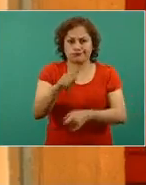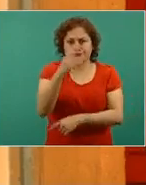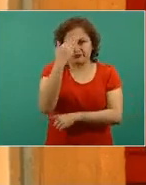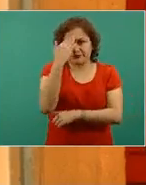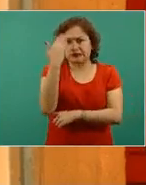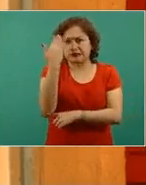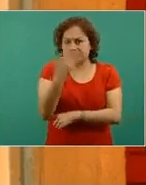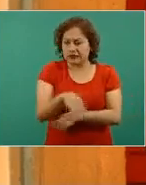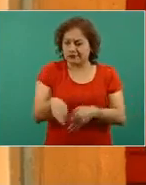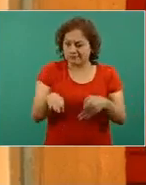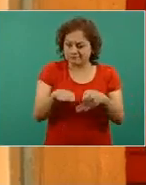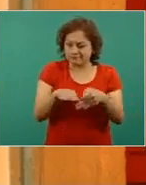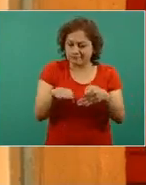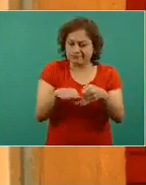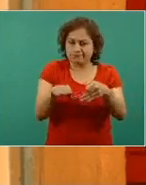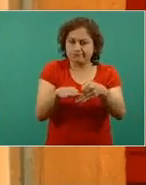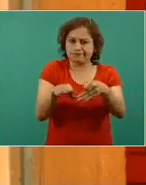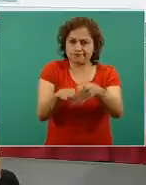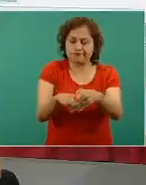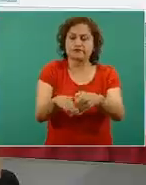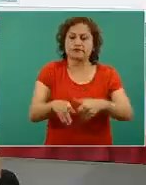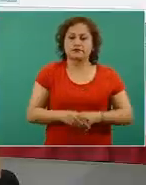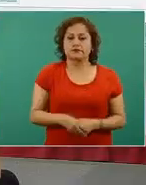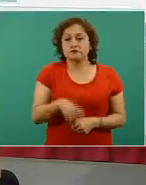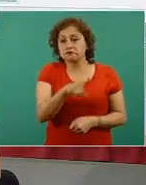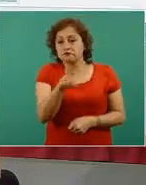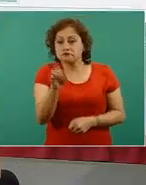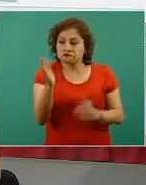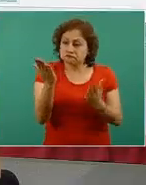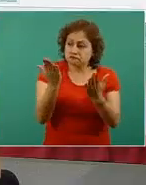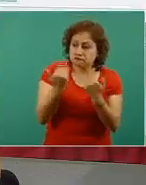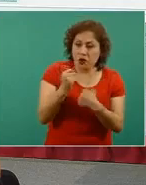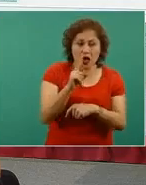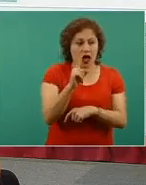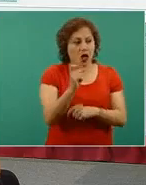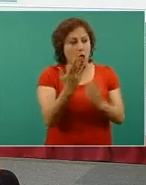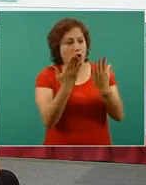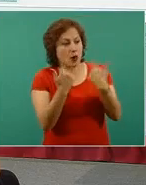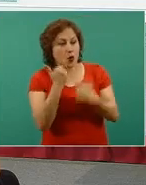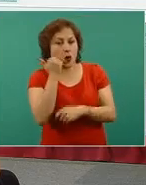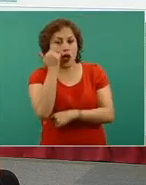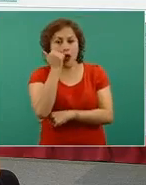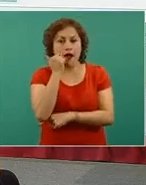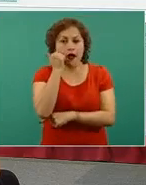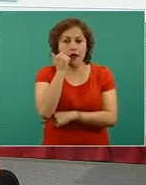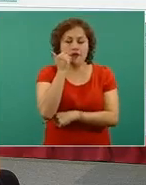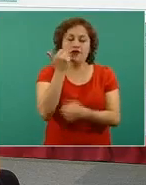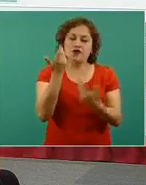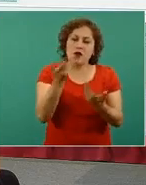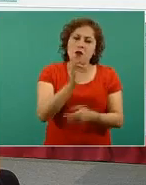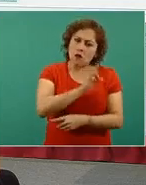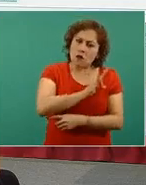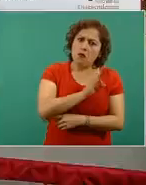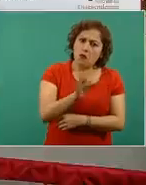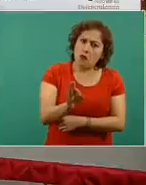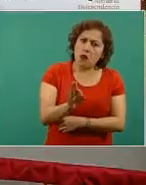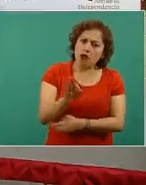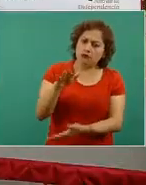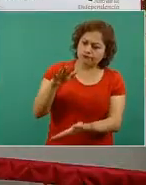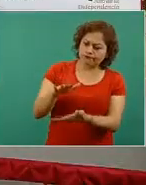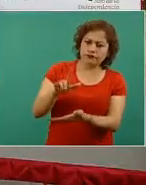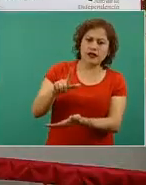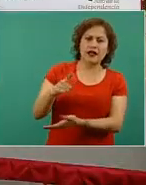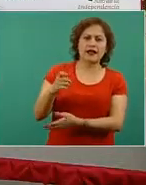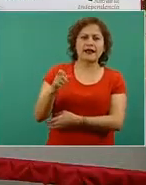más frecuente posible. Si no hay al alcance agua y jabón para realizar el lavado de manos, se puede utilizar el alcohol